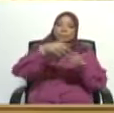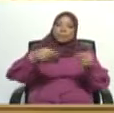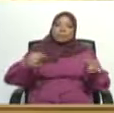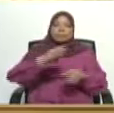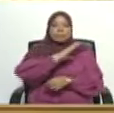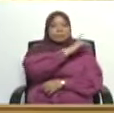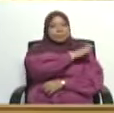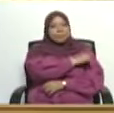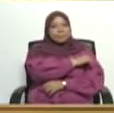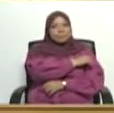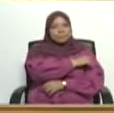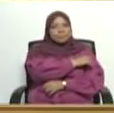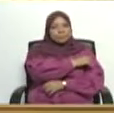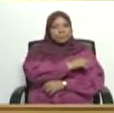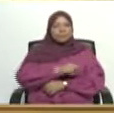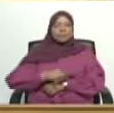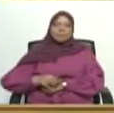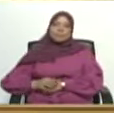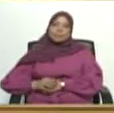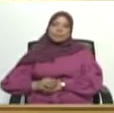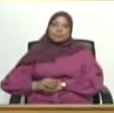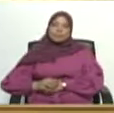palestina.